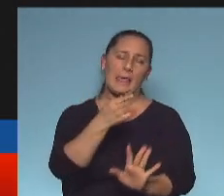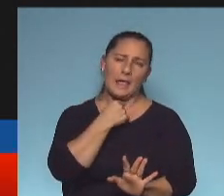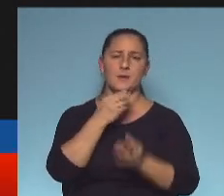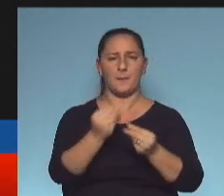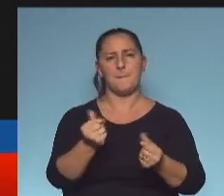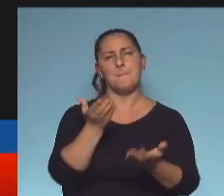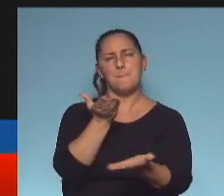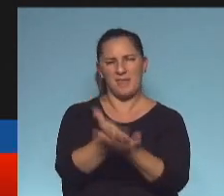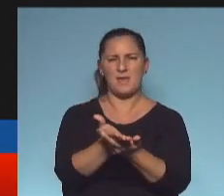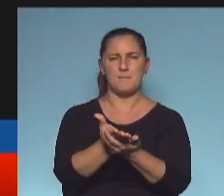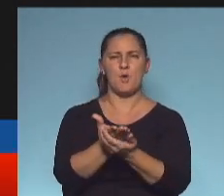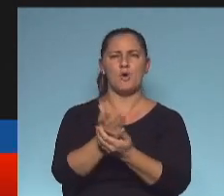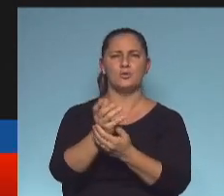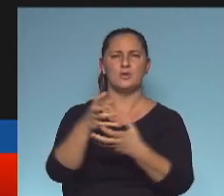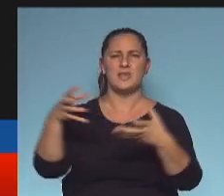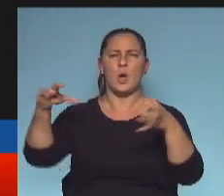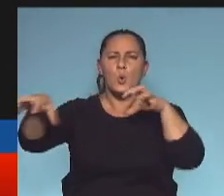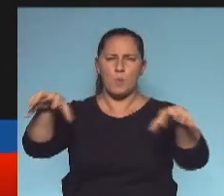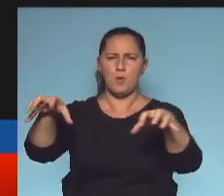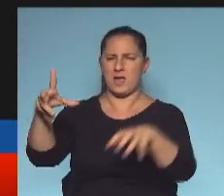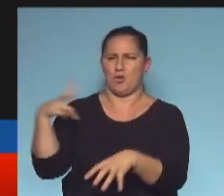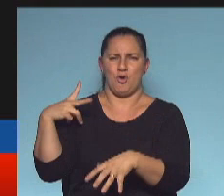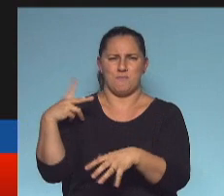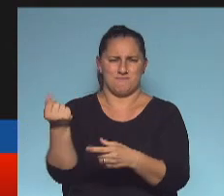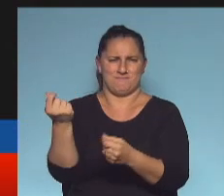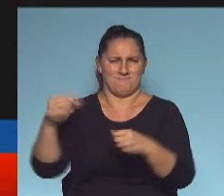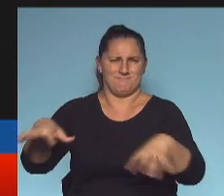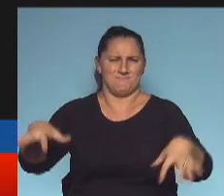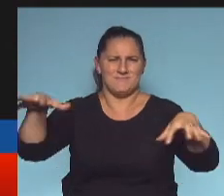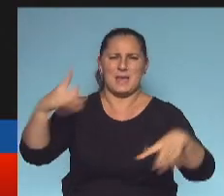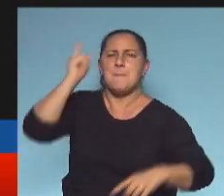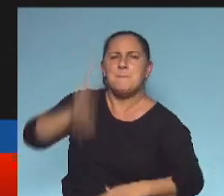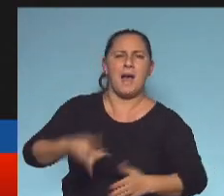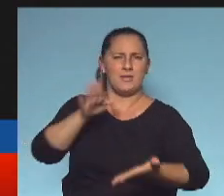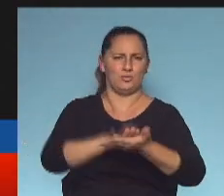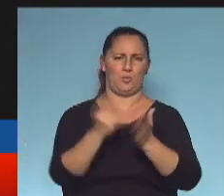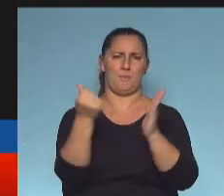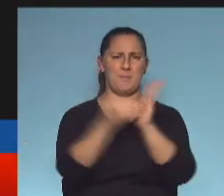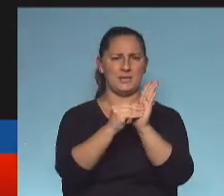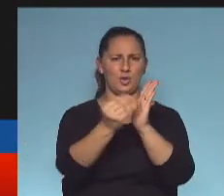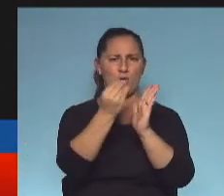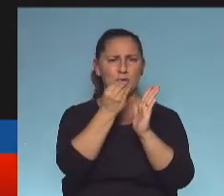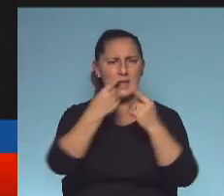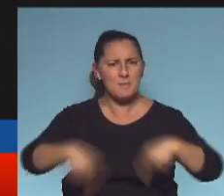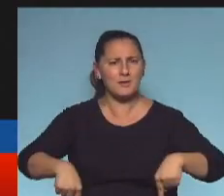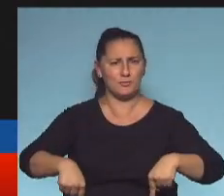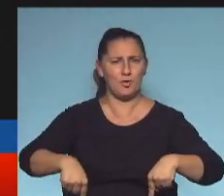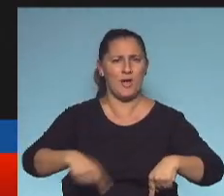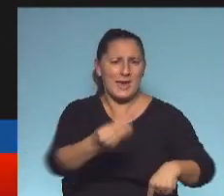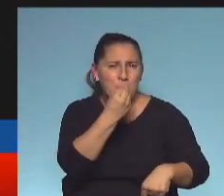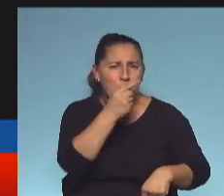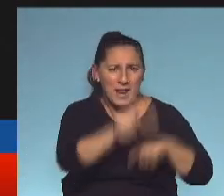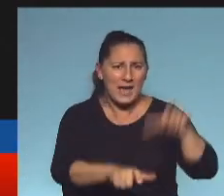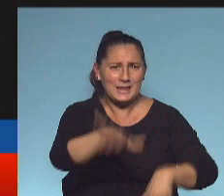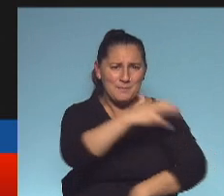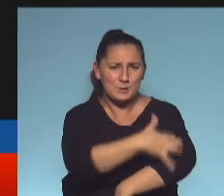a los sectores que más concentran la economía, que definen el precio de los alimentos que consumen los sectores más pobres